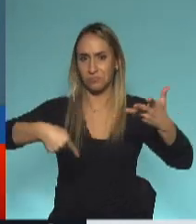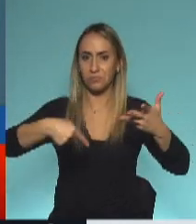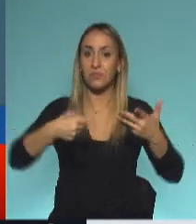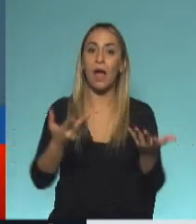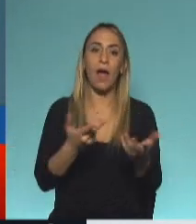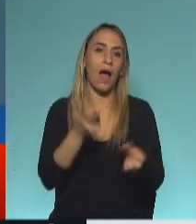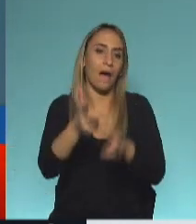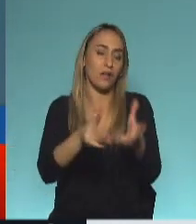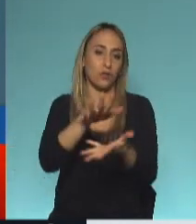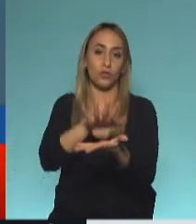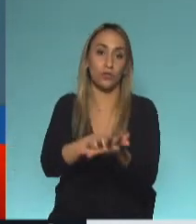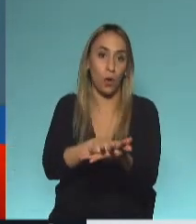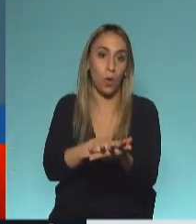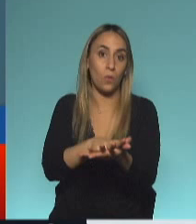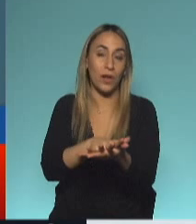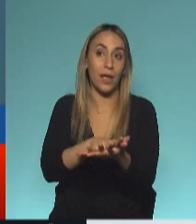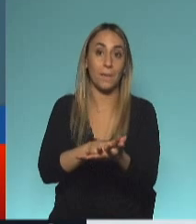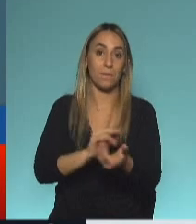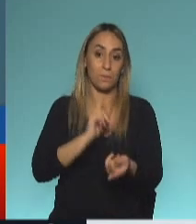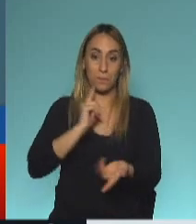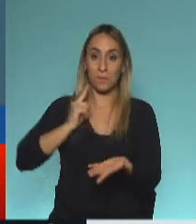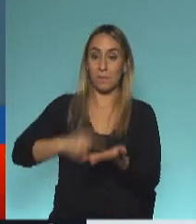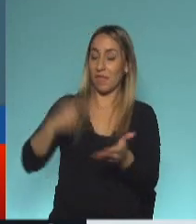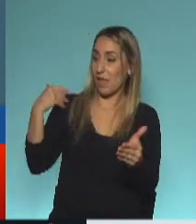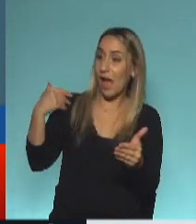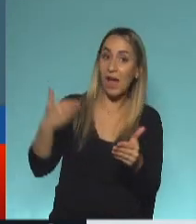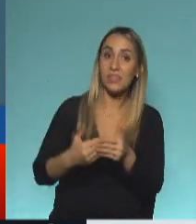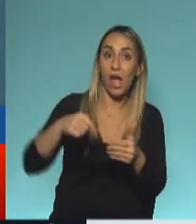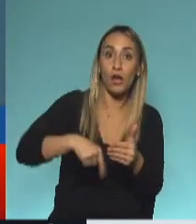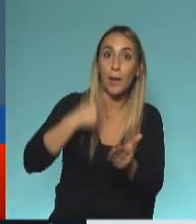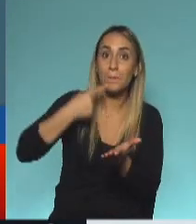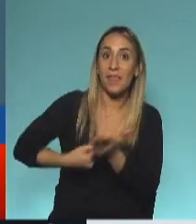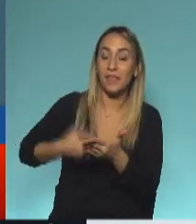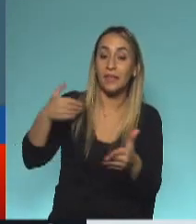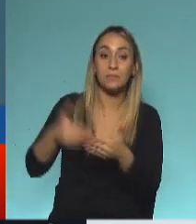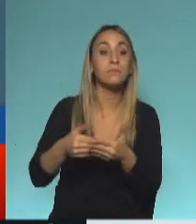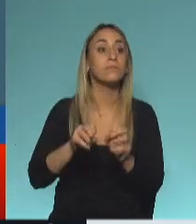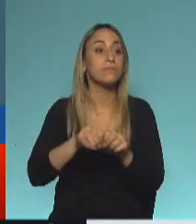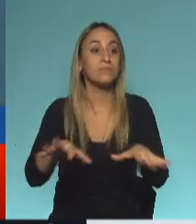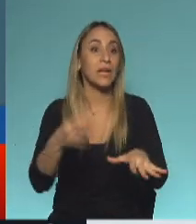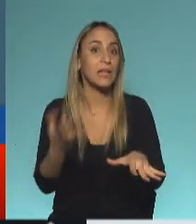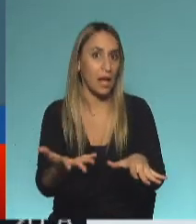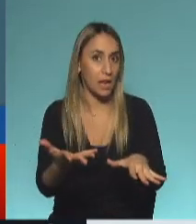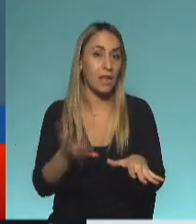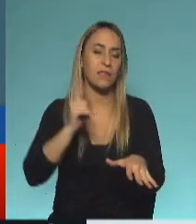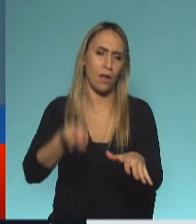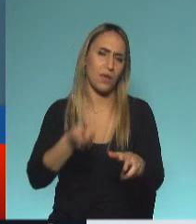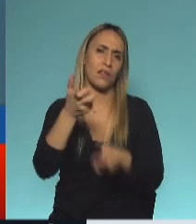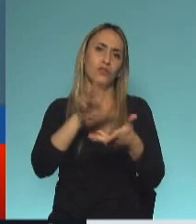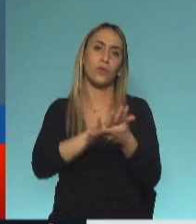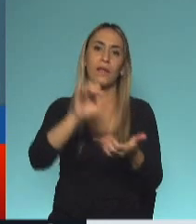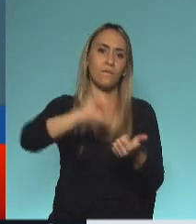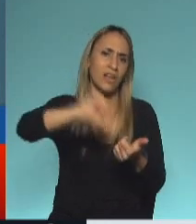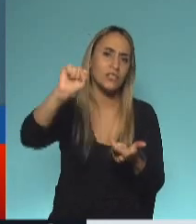habló del impacto del alcance de las medidas tomadas hasta ahora también se habló de las problemáticas de la inflación bueno de las problemáticas también